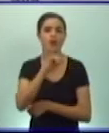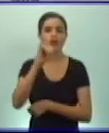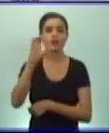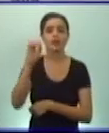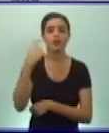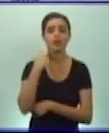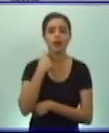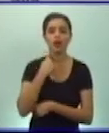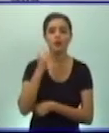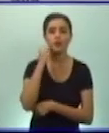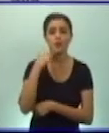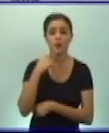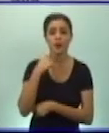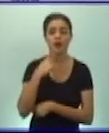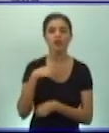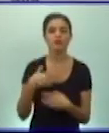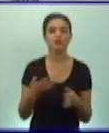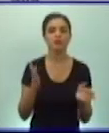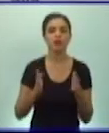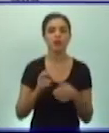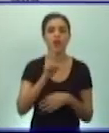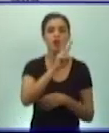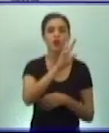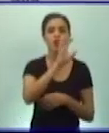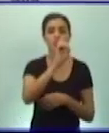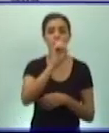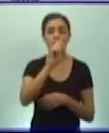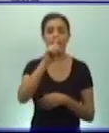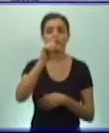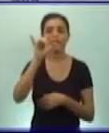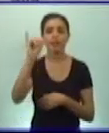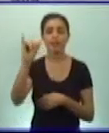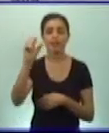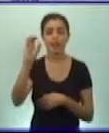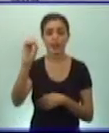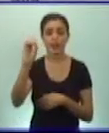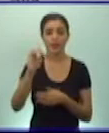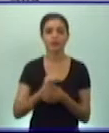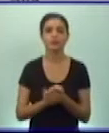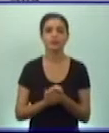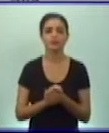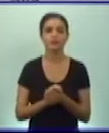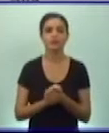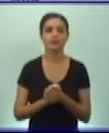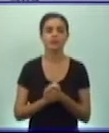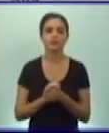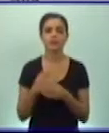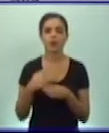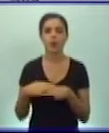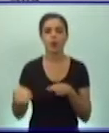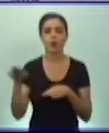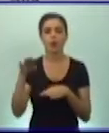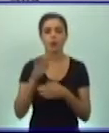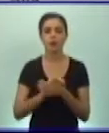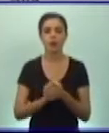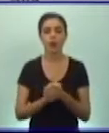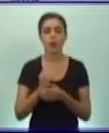más desde el año 2010. Observen ustedes mismos cómo este grupo de edades se ha incrementado en más